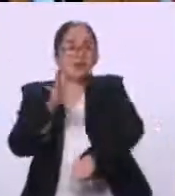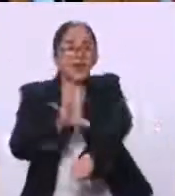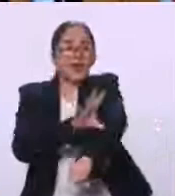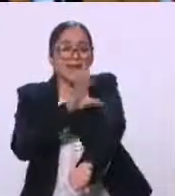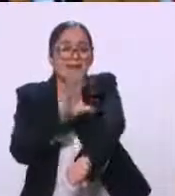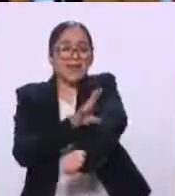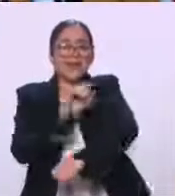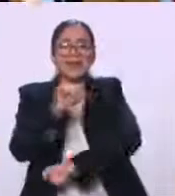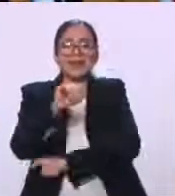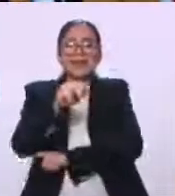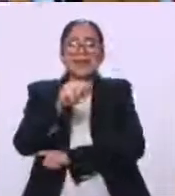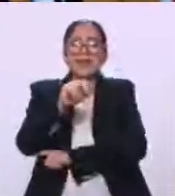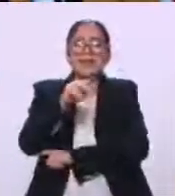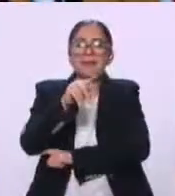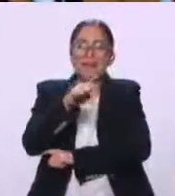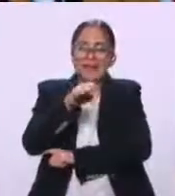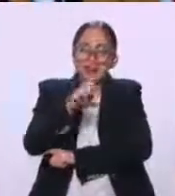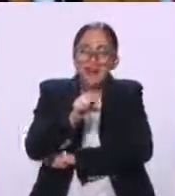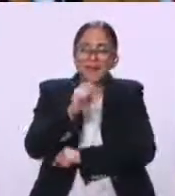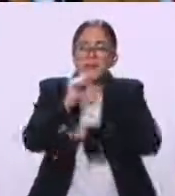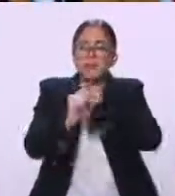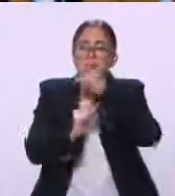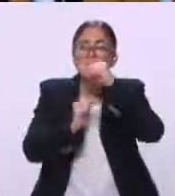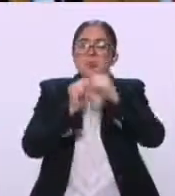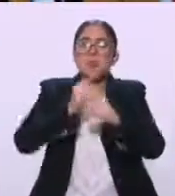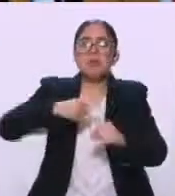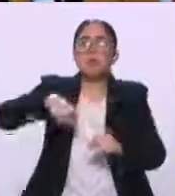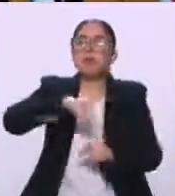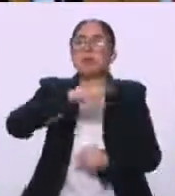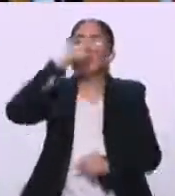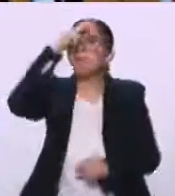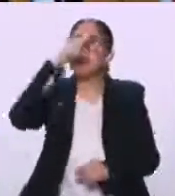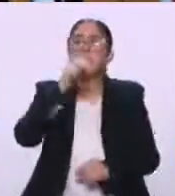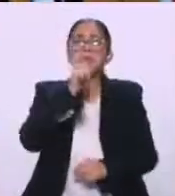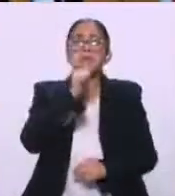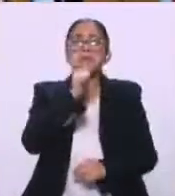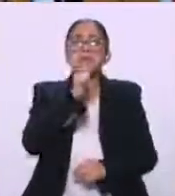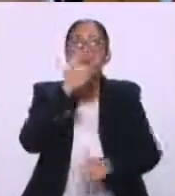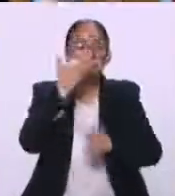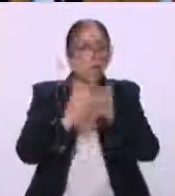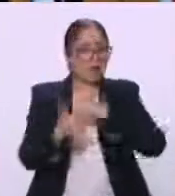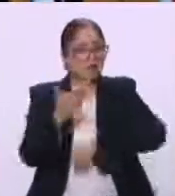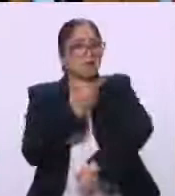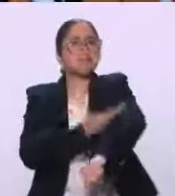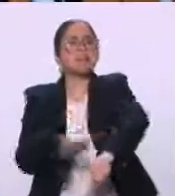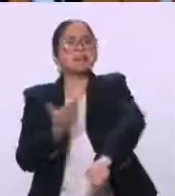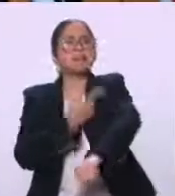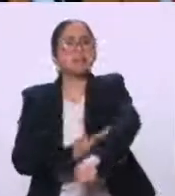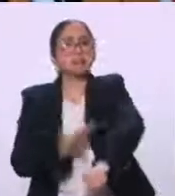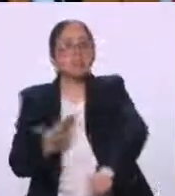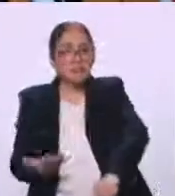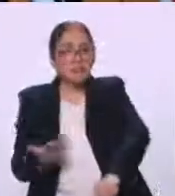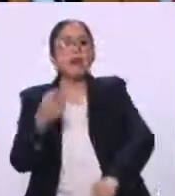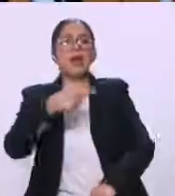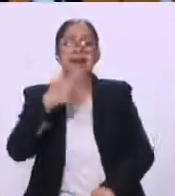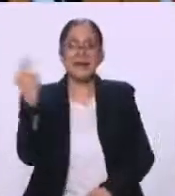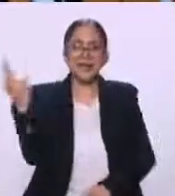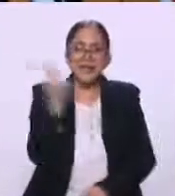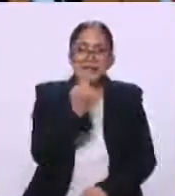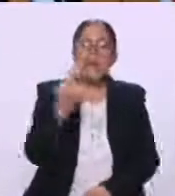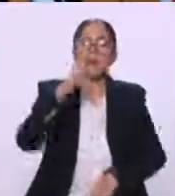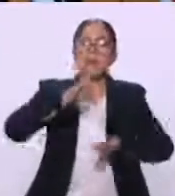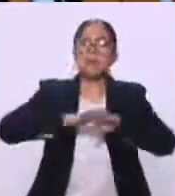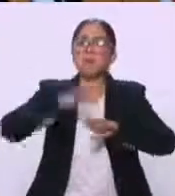desafíos técnicos que en ninguna parte del mundo han sido resueltos, sobre todo cuando se trata de incorporarlas a nivel